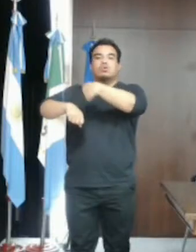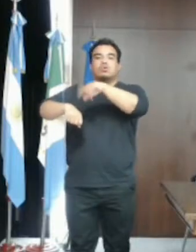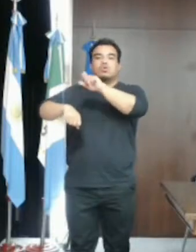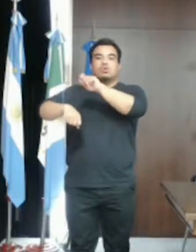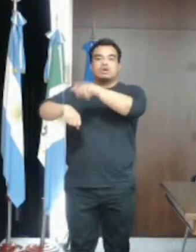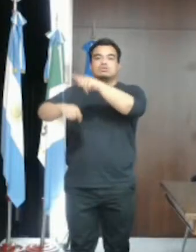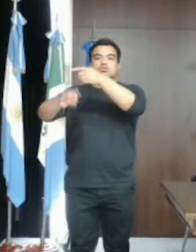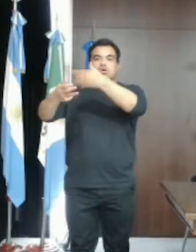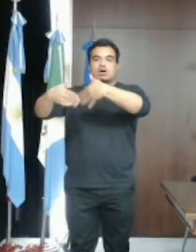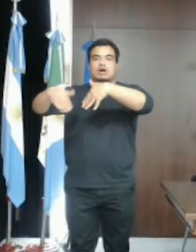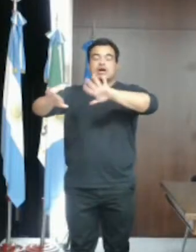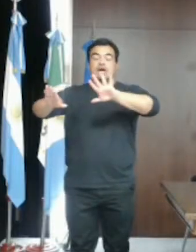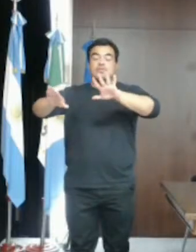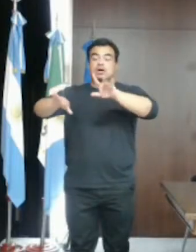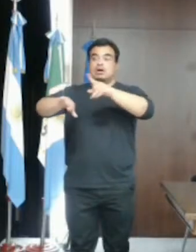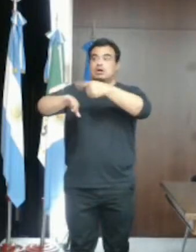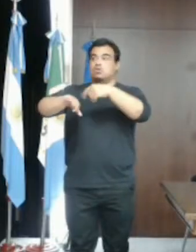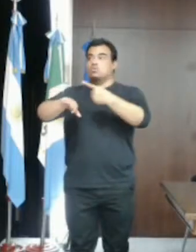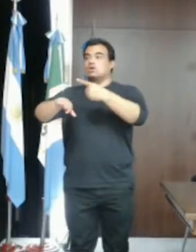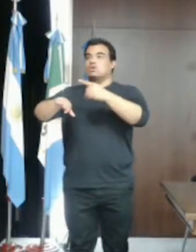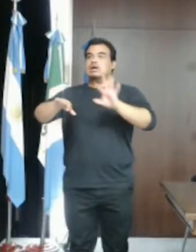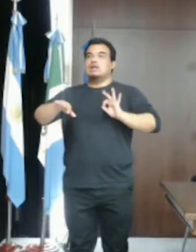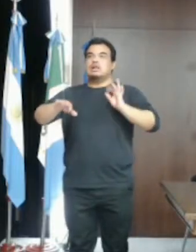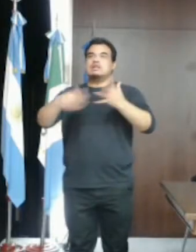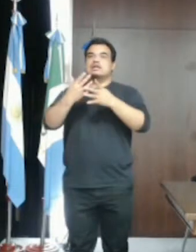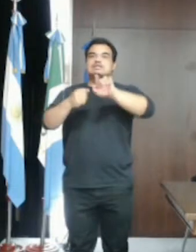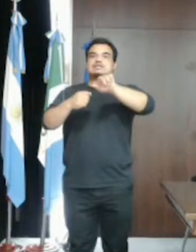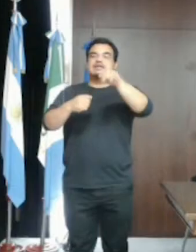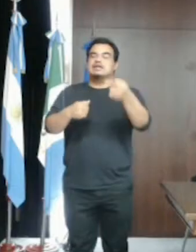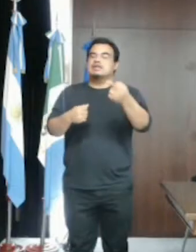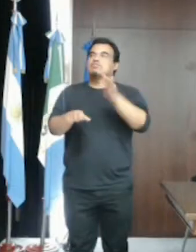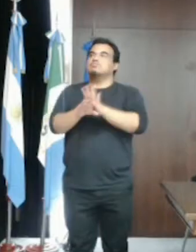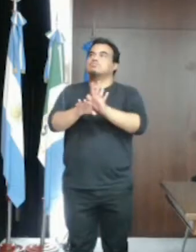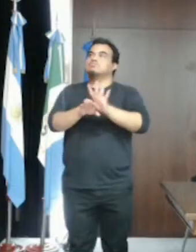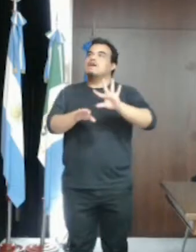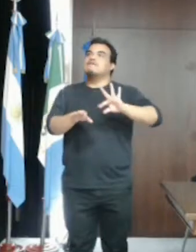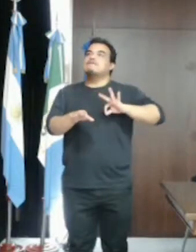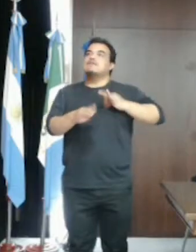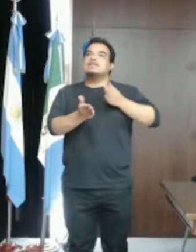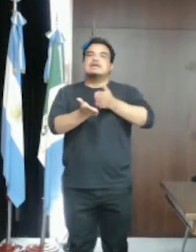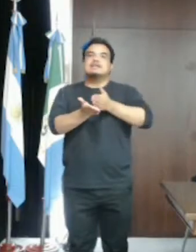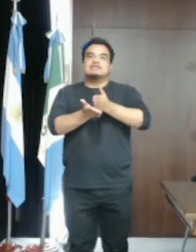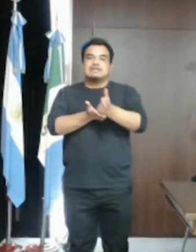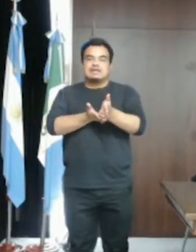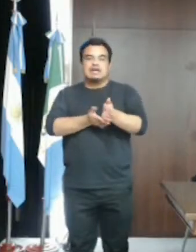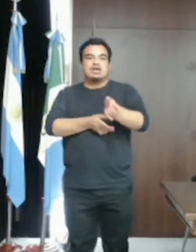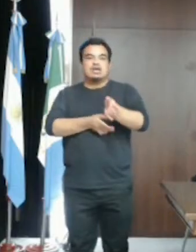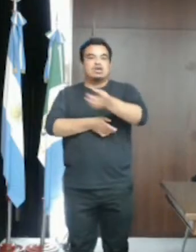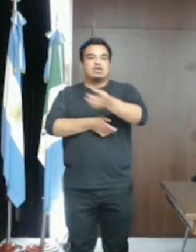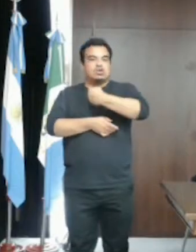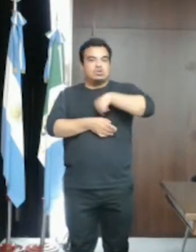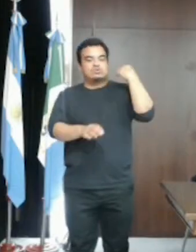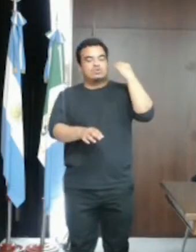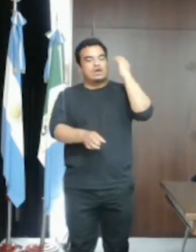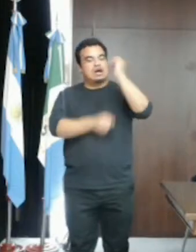vida. Porque somos seres vivos hasta el último segundo en que estamos en este